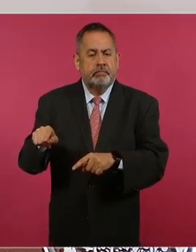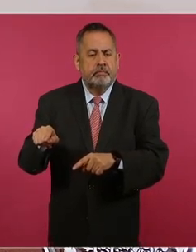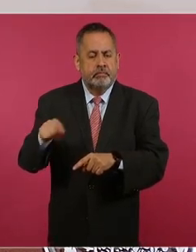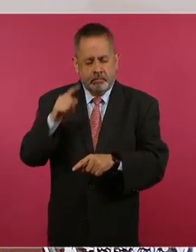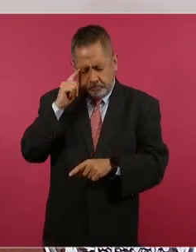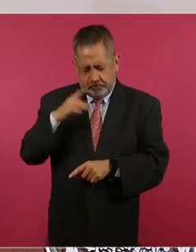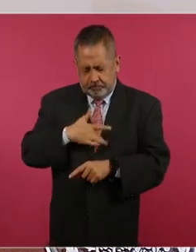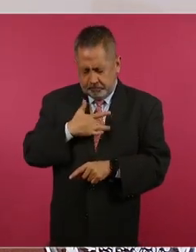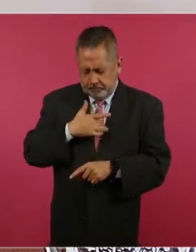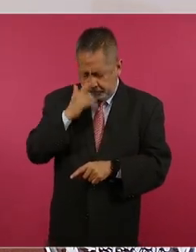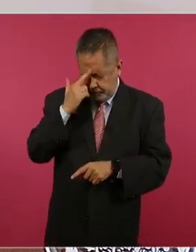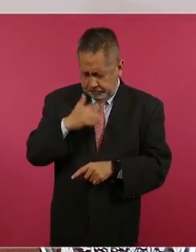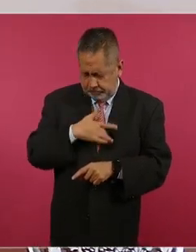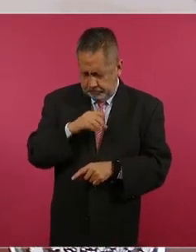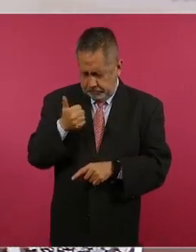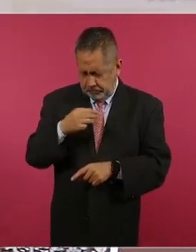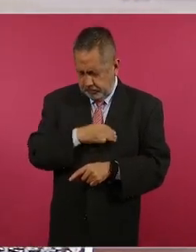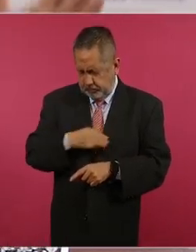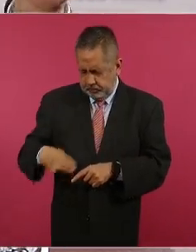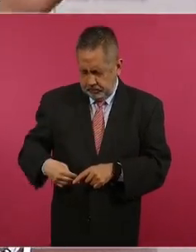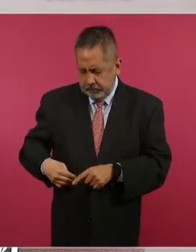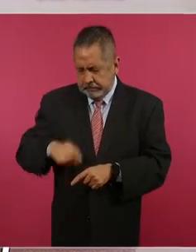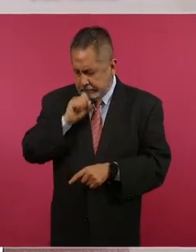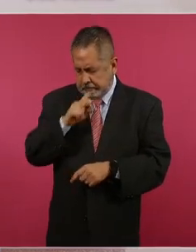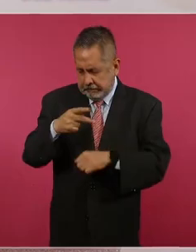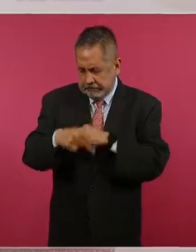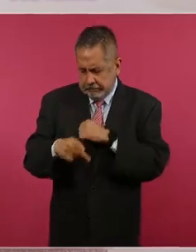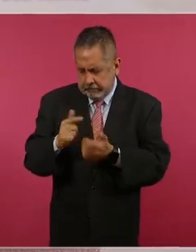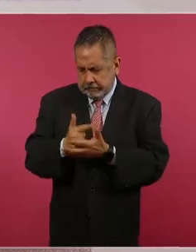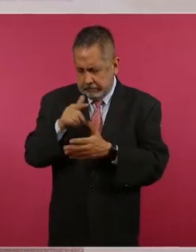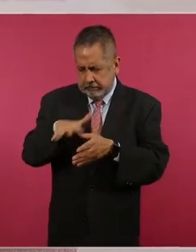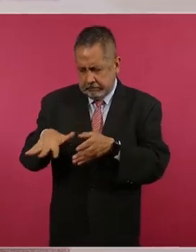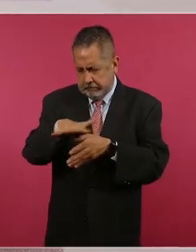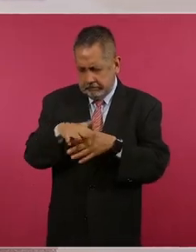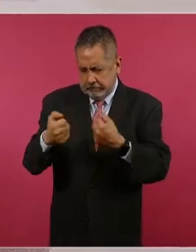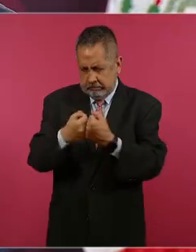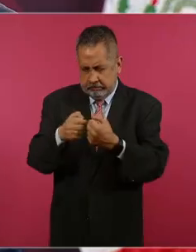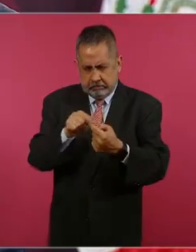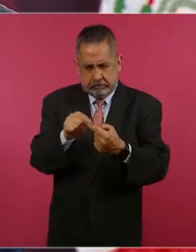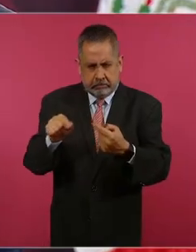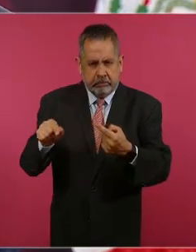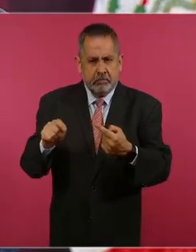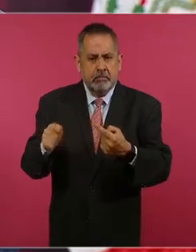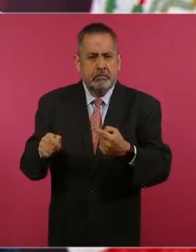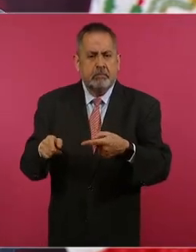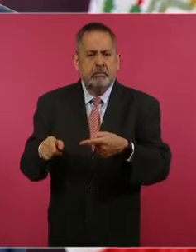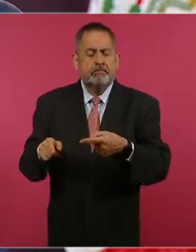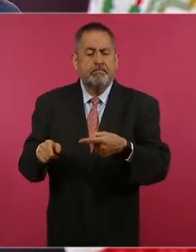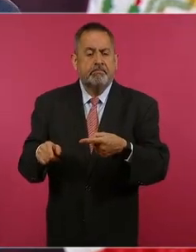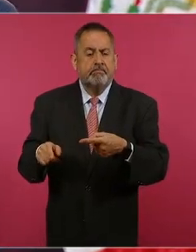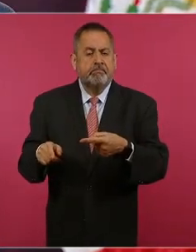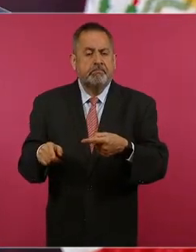estoy tratándome de acordar otro municipio que también está ahí en esa frontera,